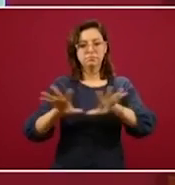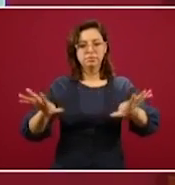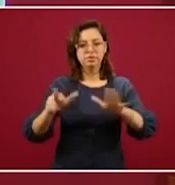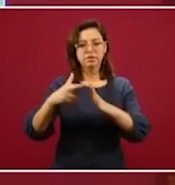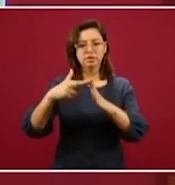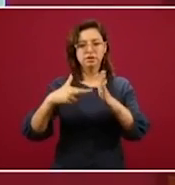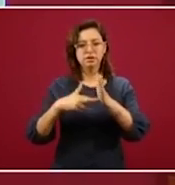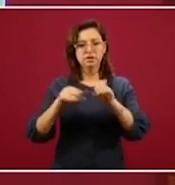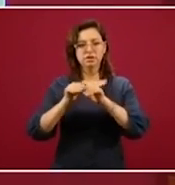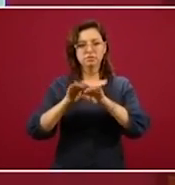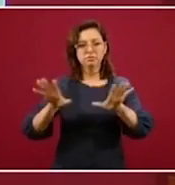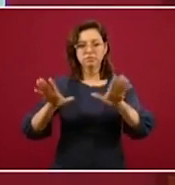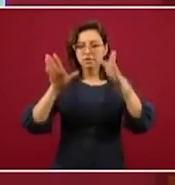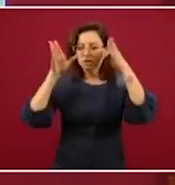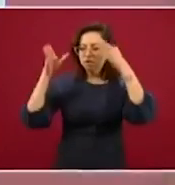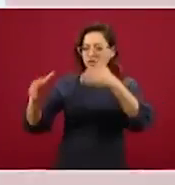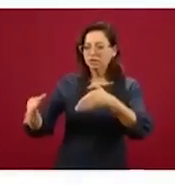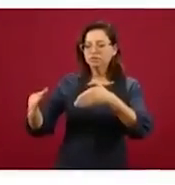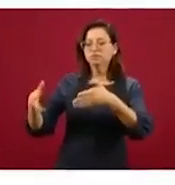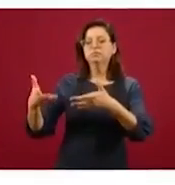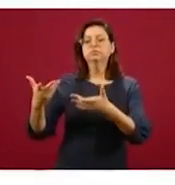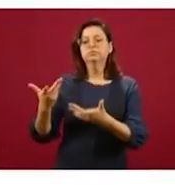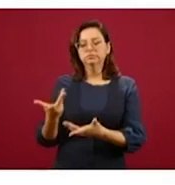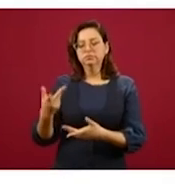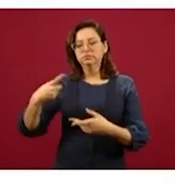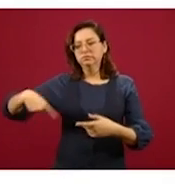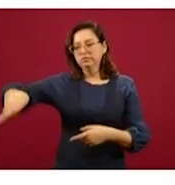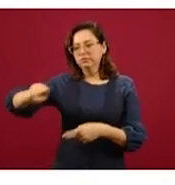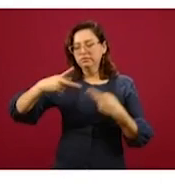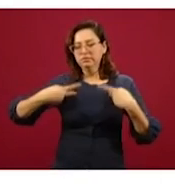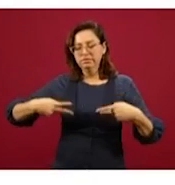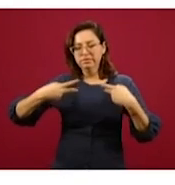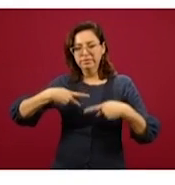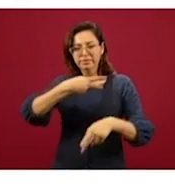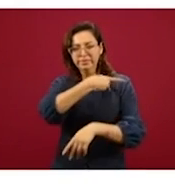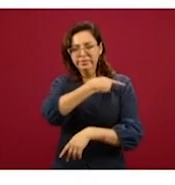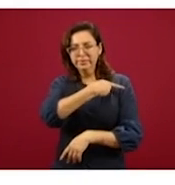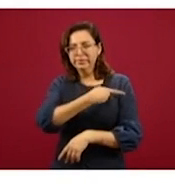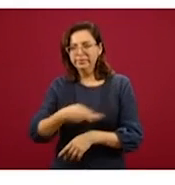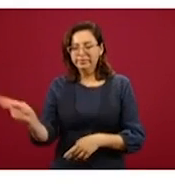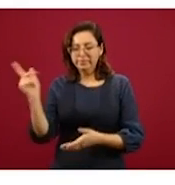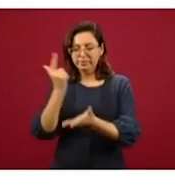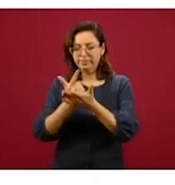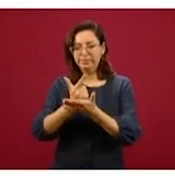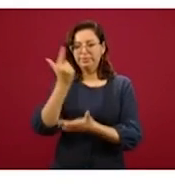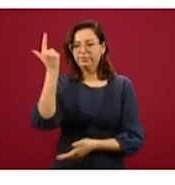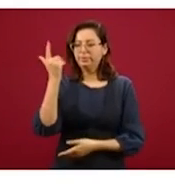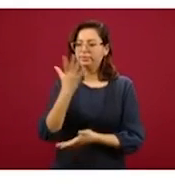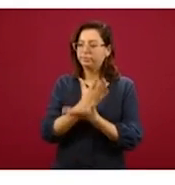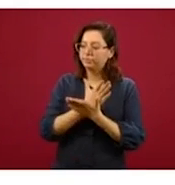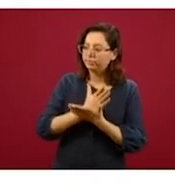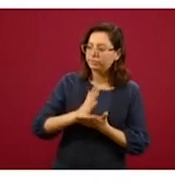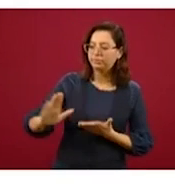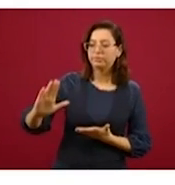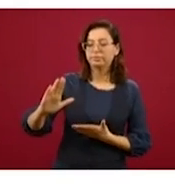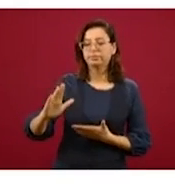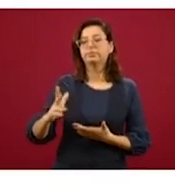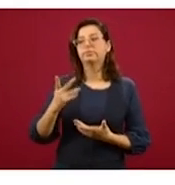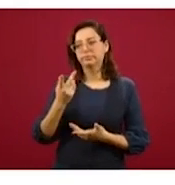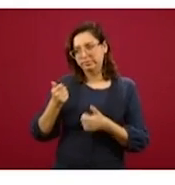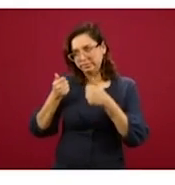qué población vamos. Vamos a la población con alta marginación y muy alta marginación. Estamos